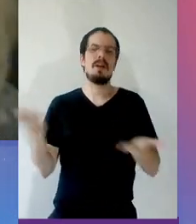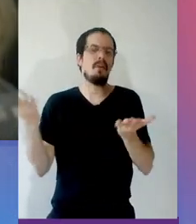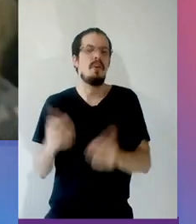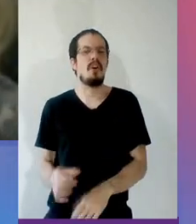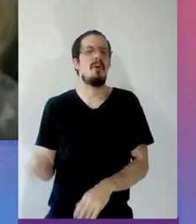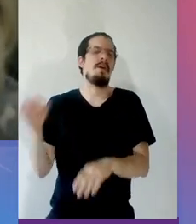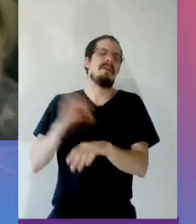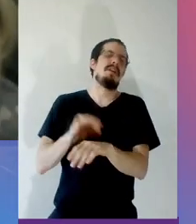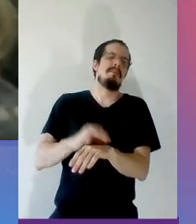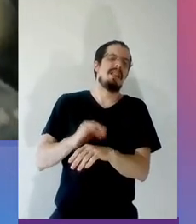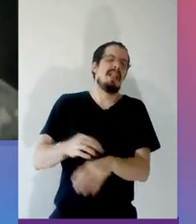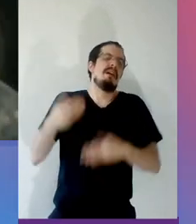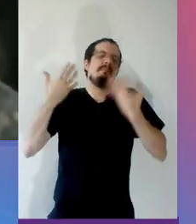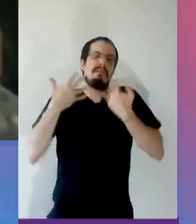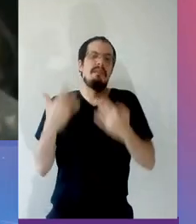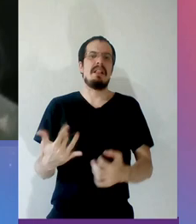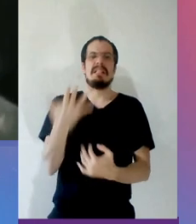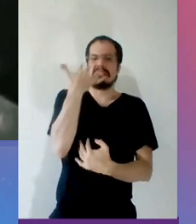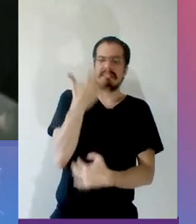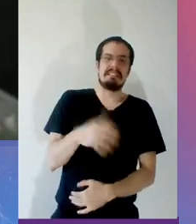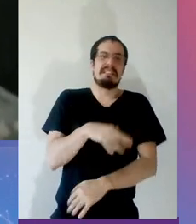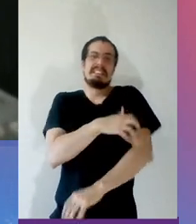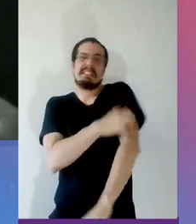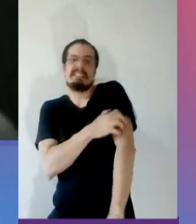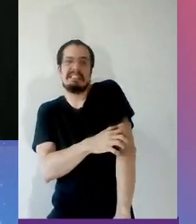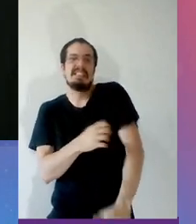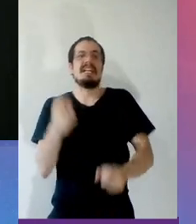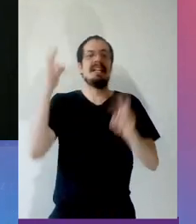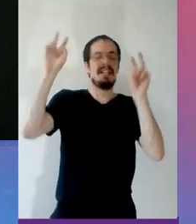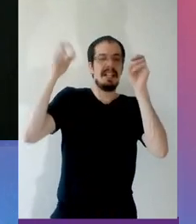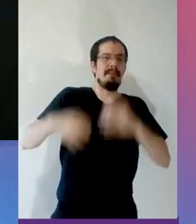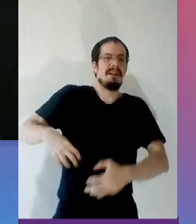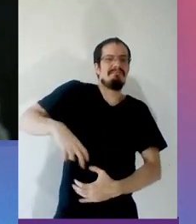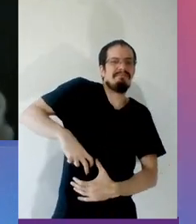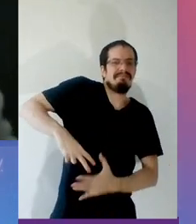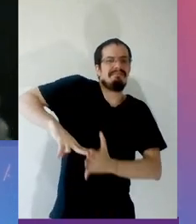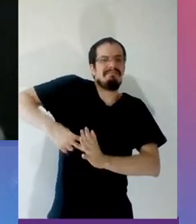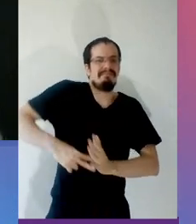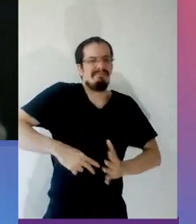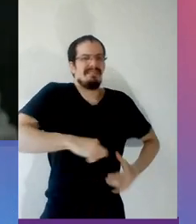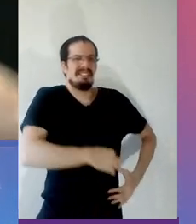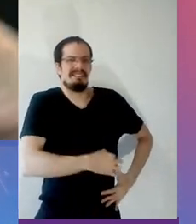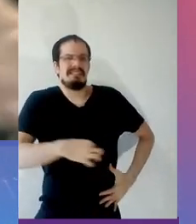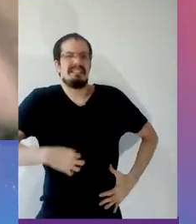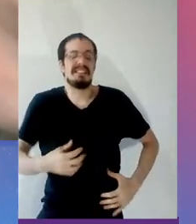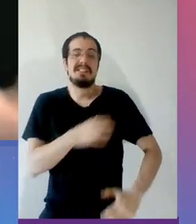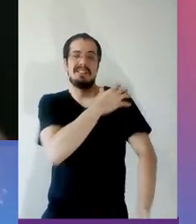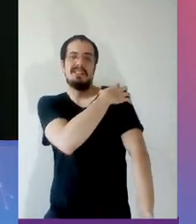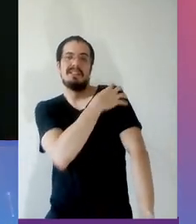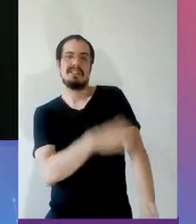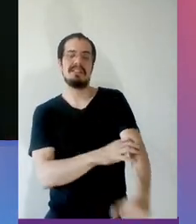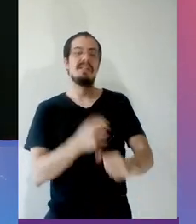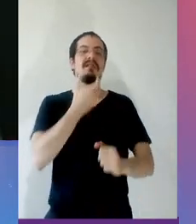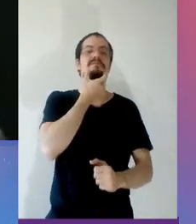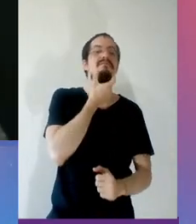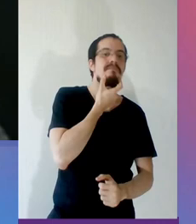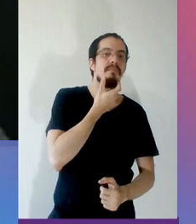enfermedades gastrointestinales, enfermedades articulares, musculoesqueléticas. O sea, tenemos ahí un